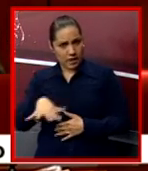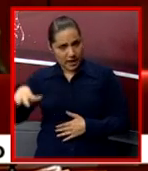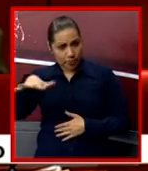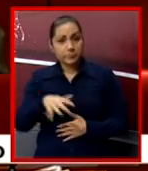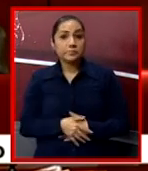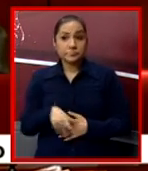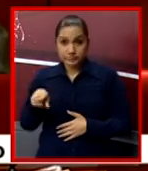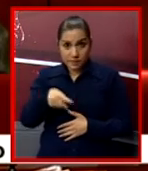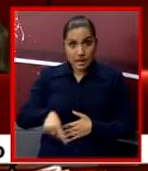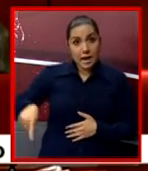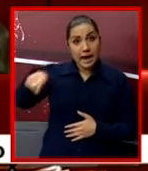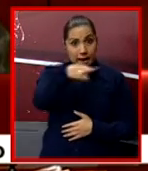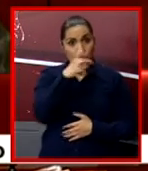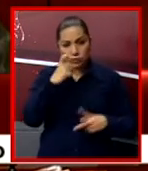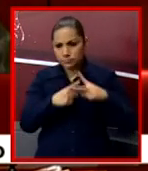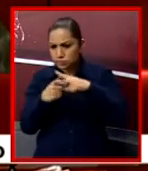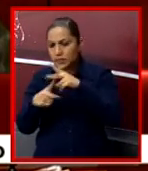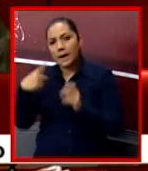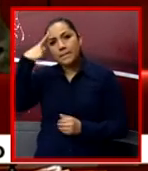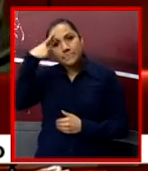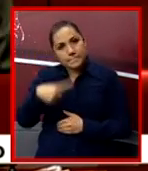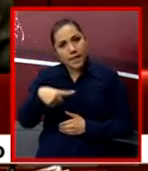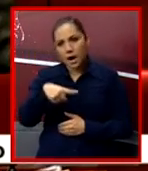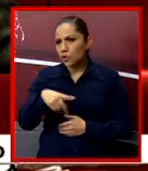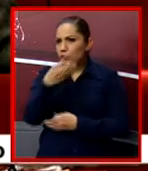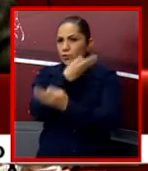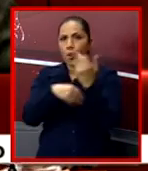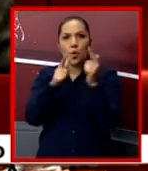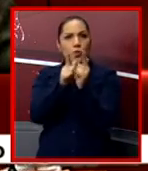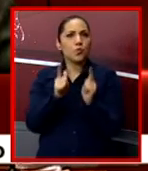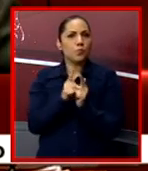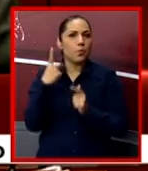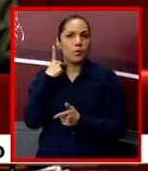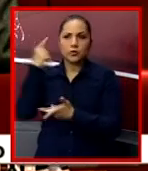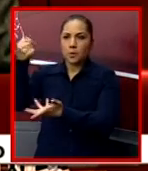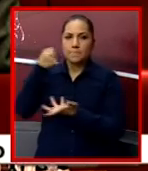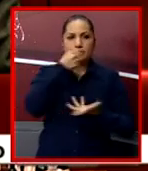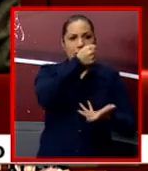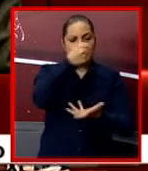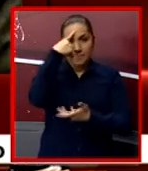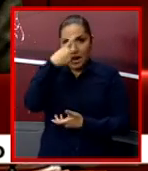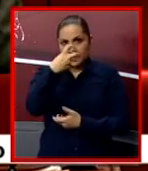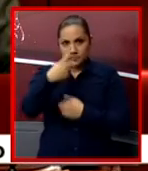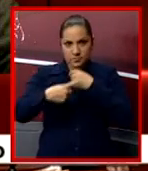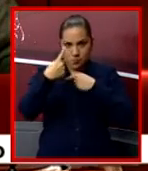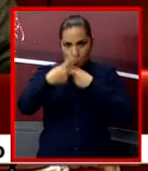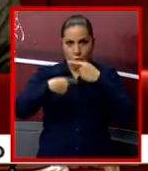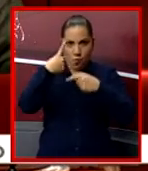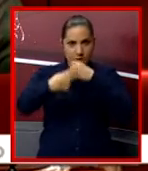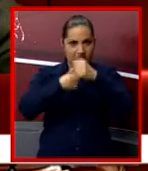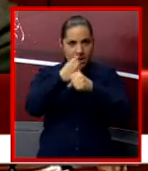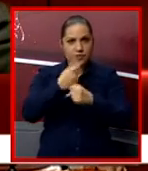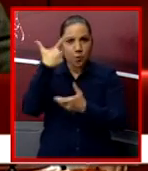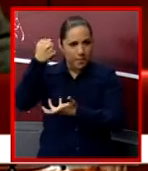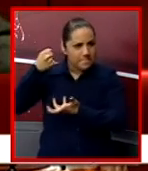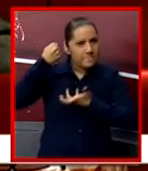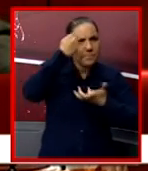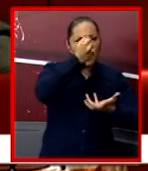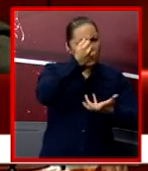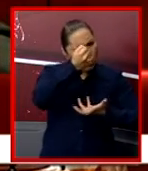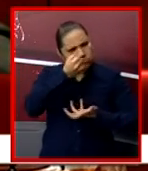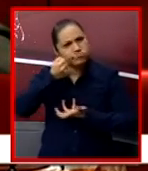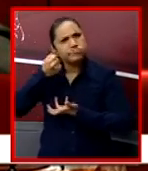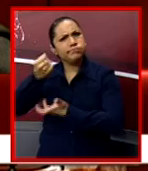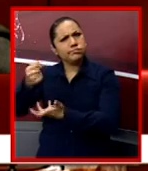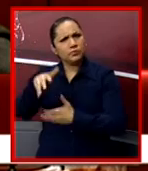que recibirán todos los partidos políticos el próximo año. De igual forma, estamos retomando la propuesta